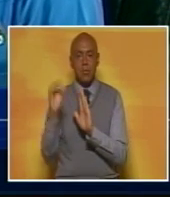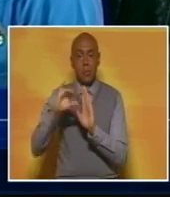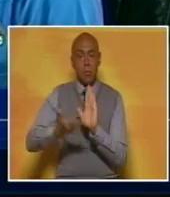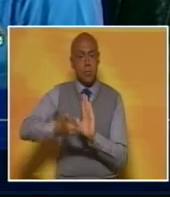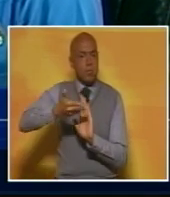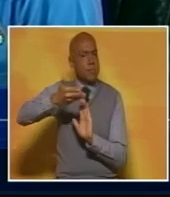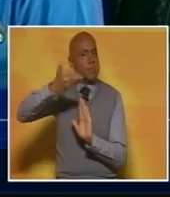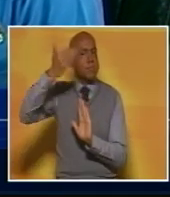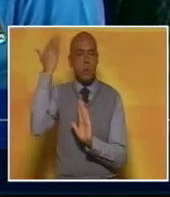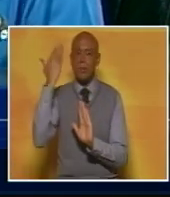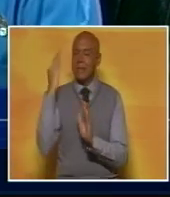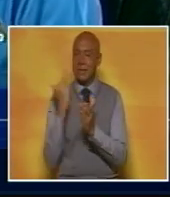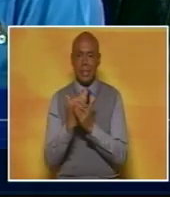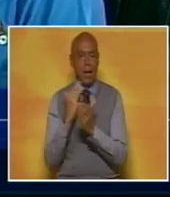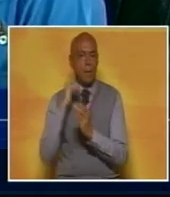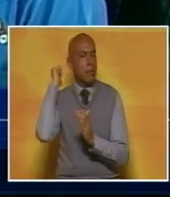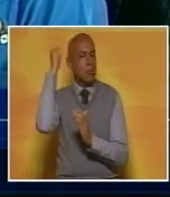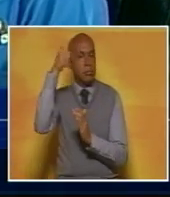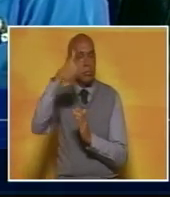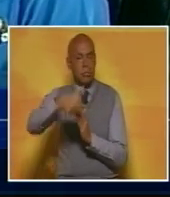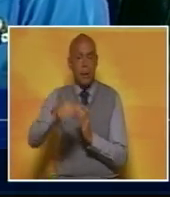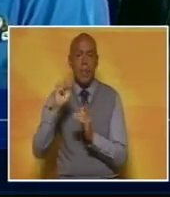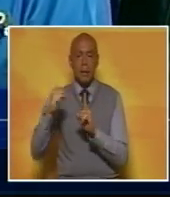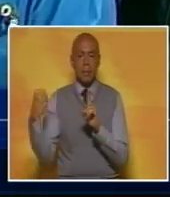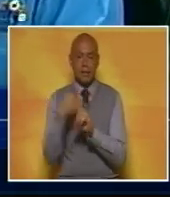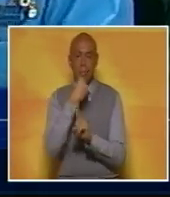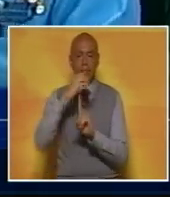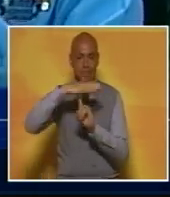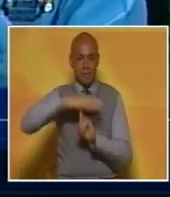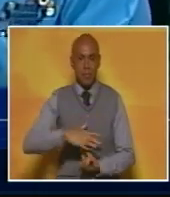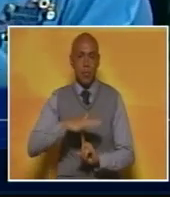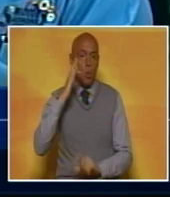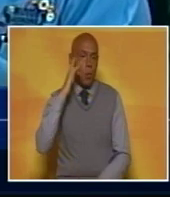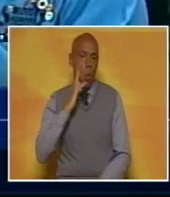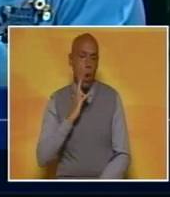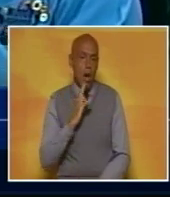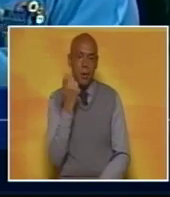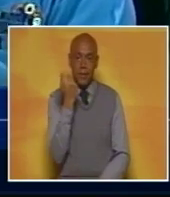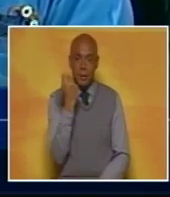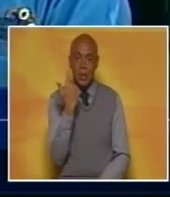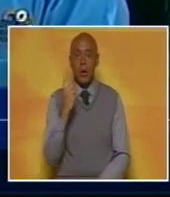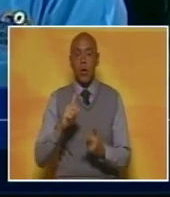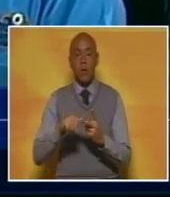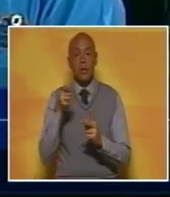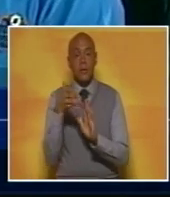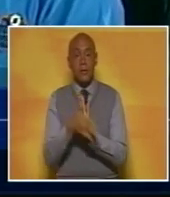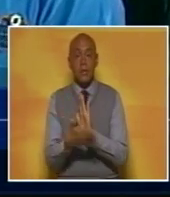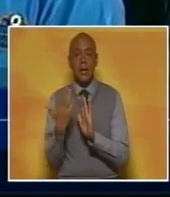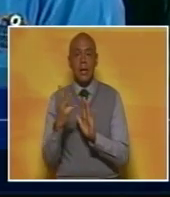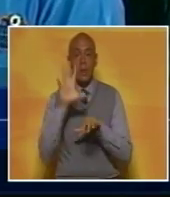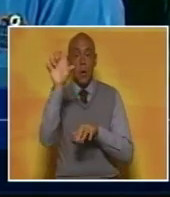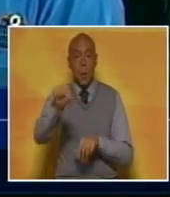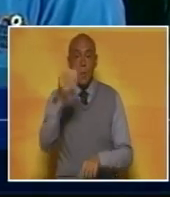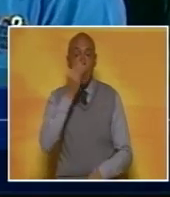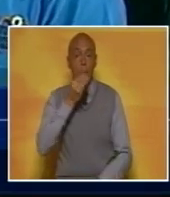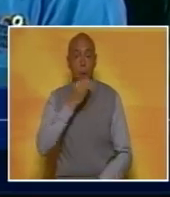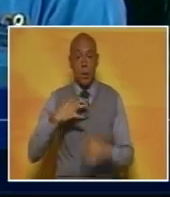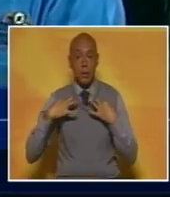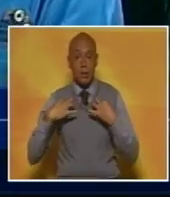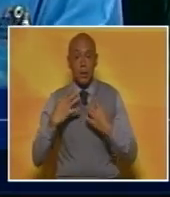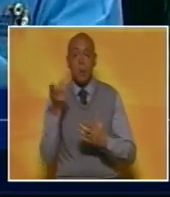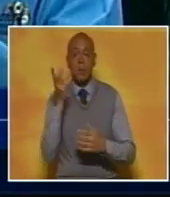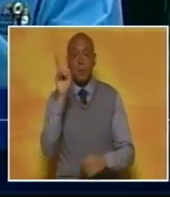manera permanente, que golpea la moneda, que el ataque es contra el poder adquisitivo del venezolano para